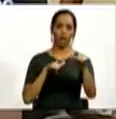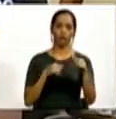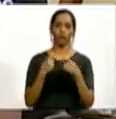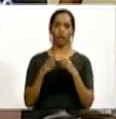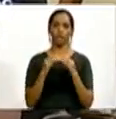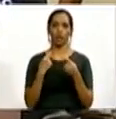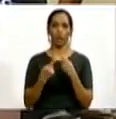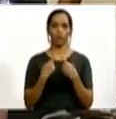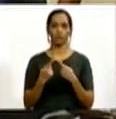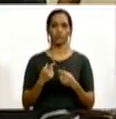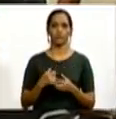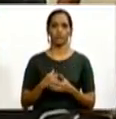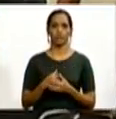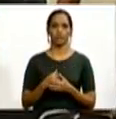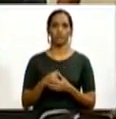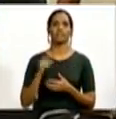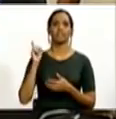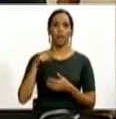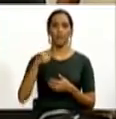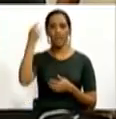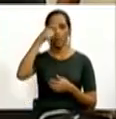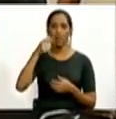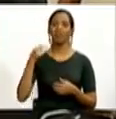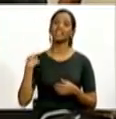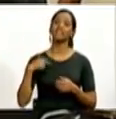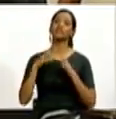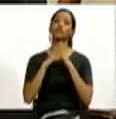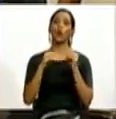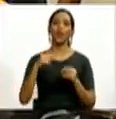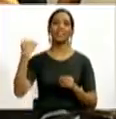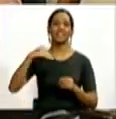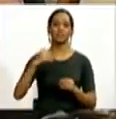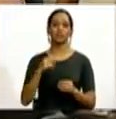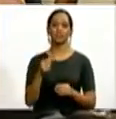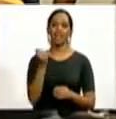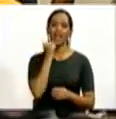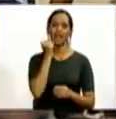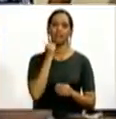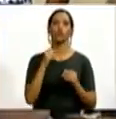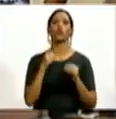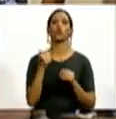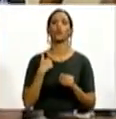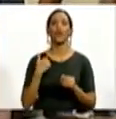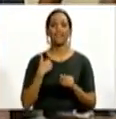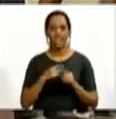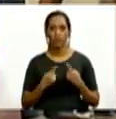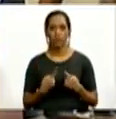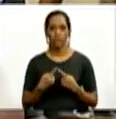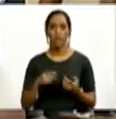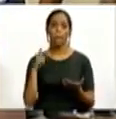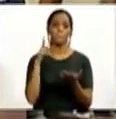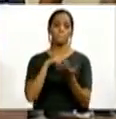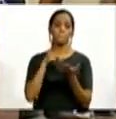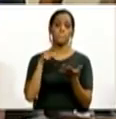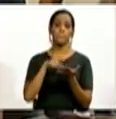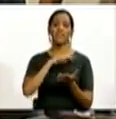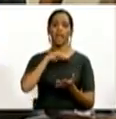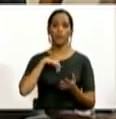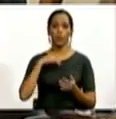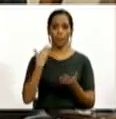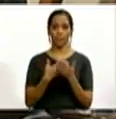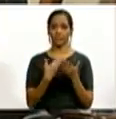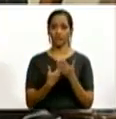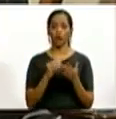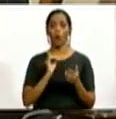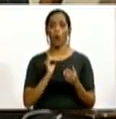cosas, también es pueblo y tienen todo el derecho de reclamar lo que sea, militen en el partido que militen o